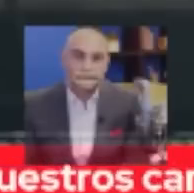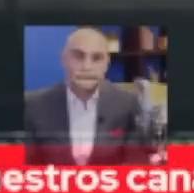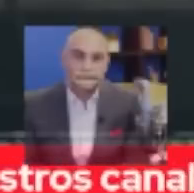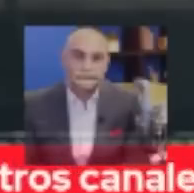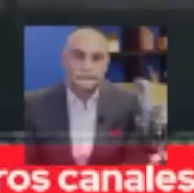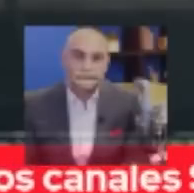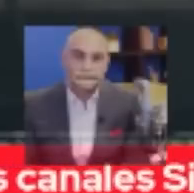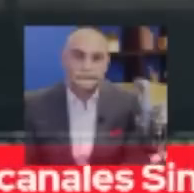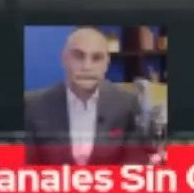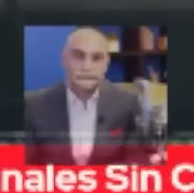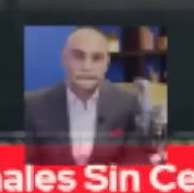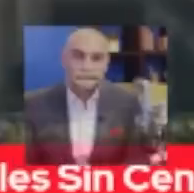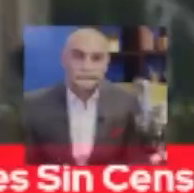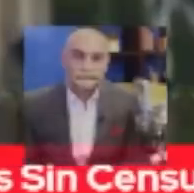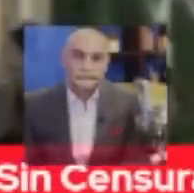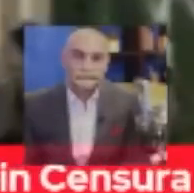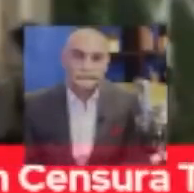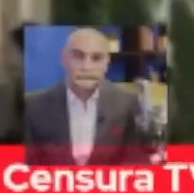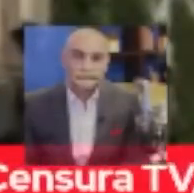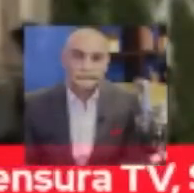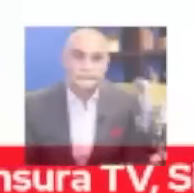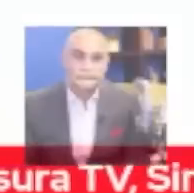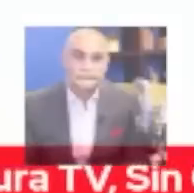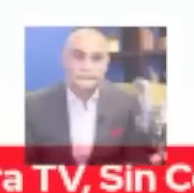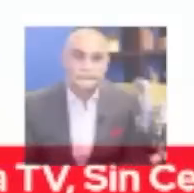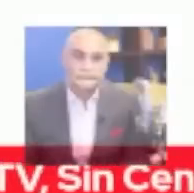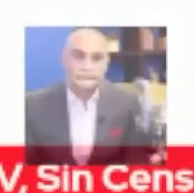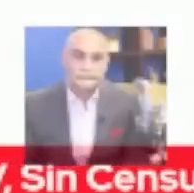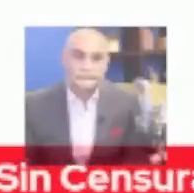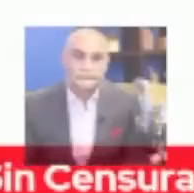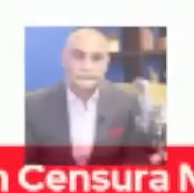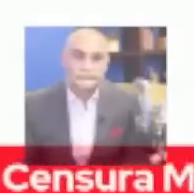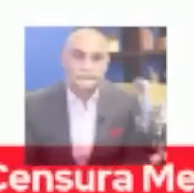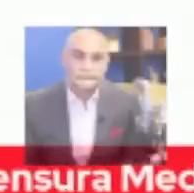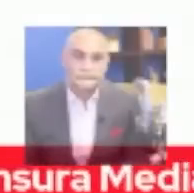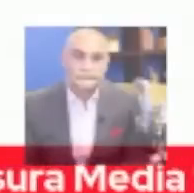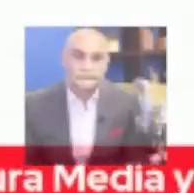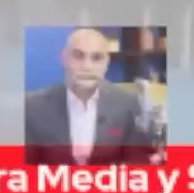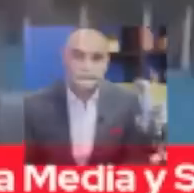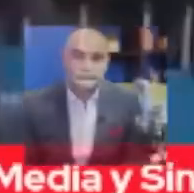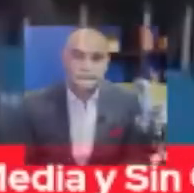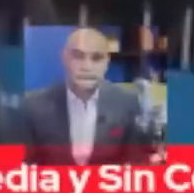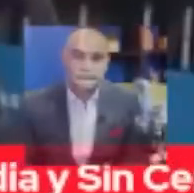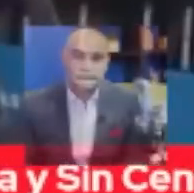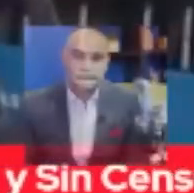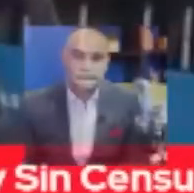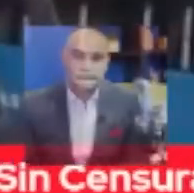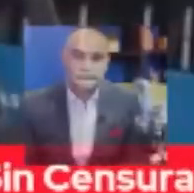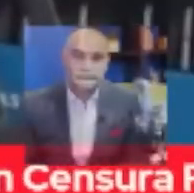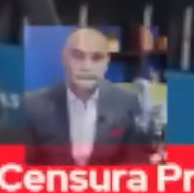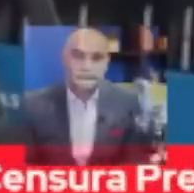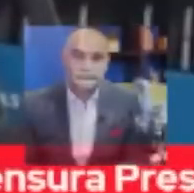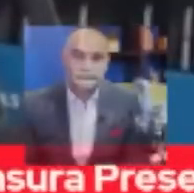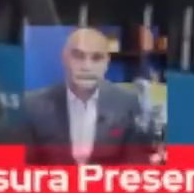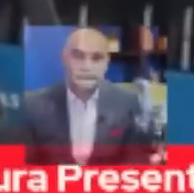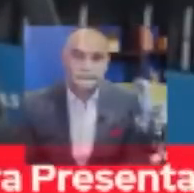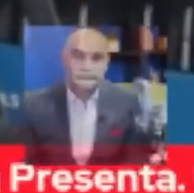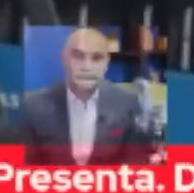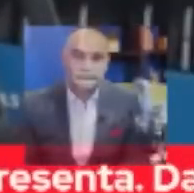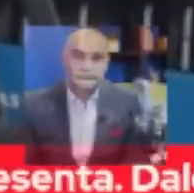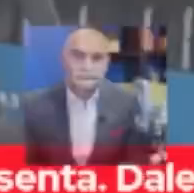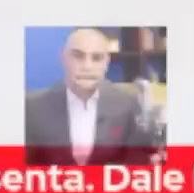Yasmín Esquivel dos dos videítos ahí chiquititos a ver si los